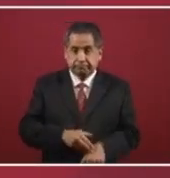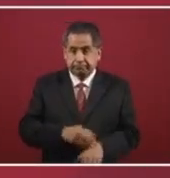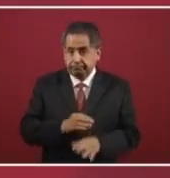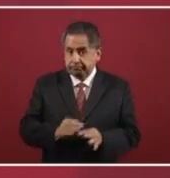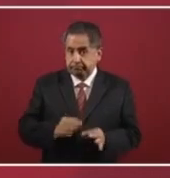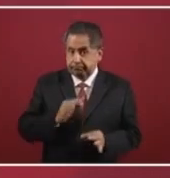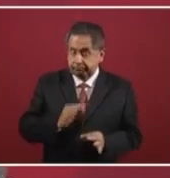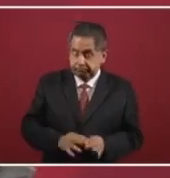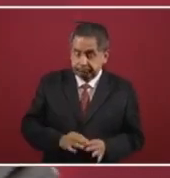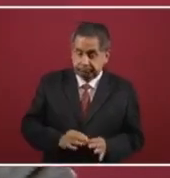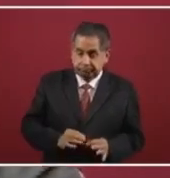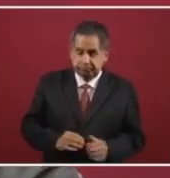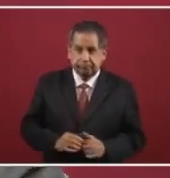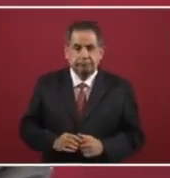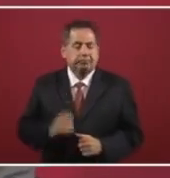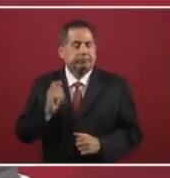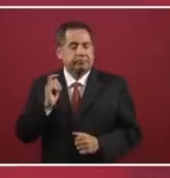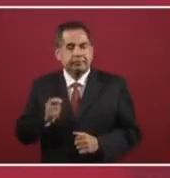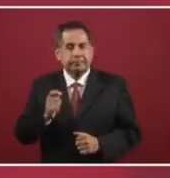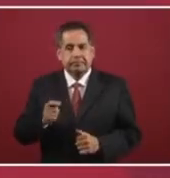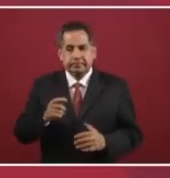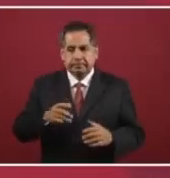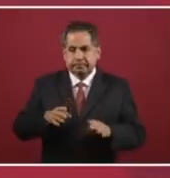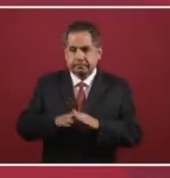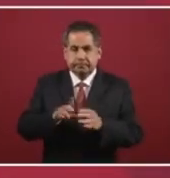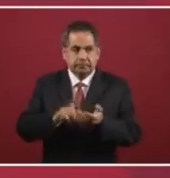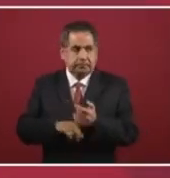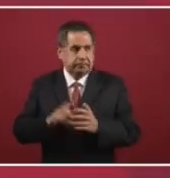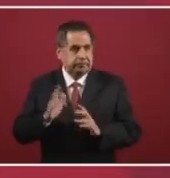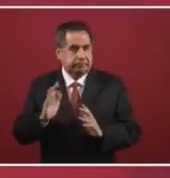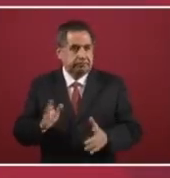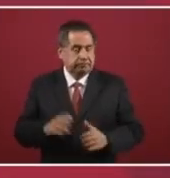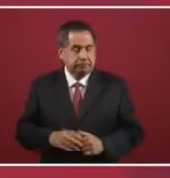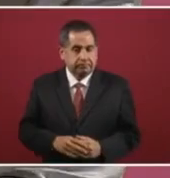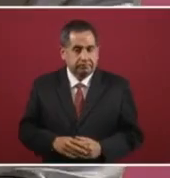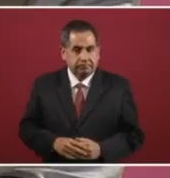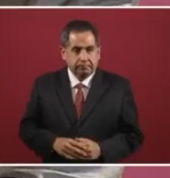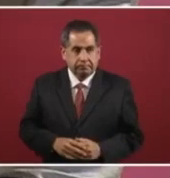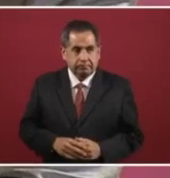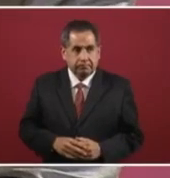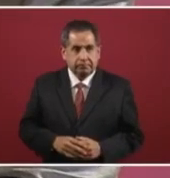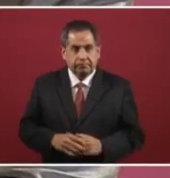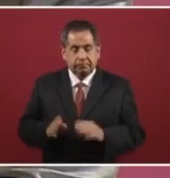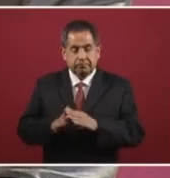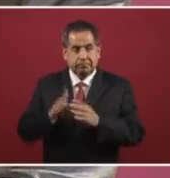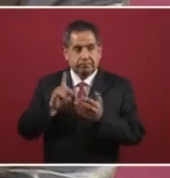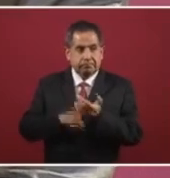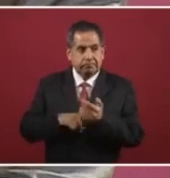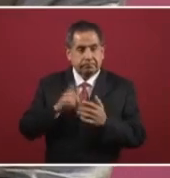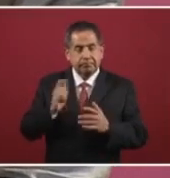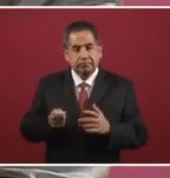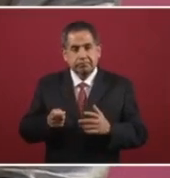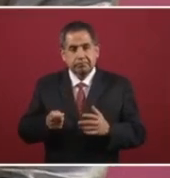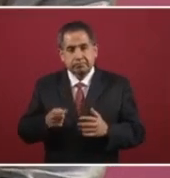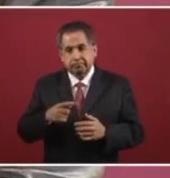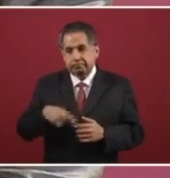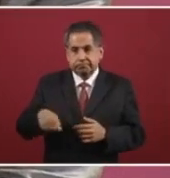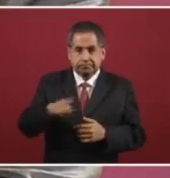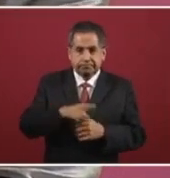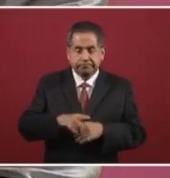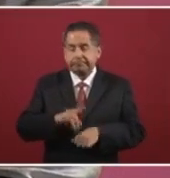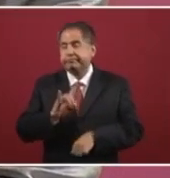es decir que se acabe con la simulación